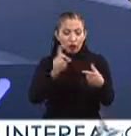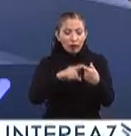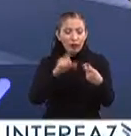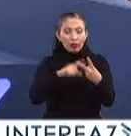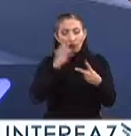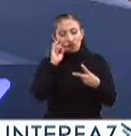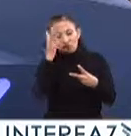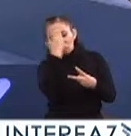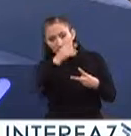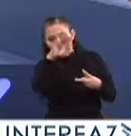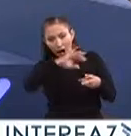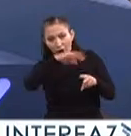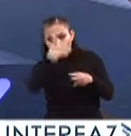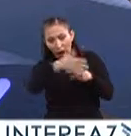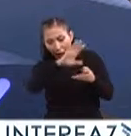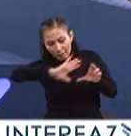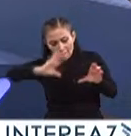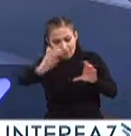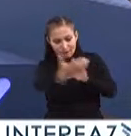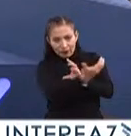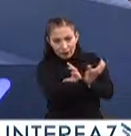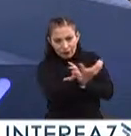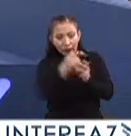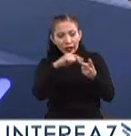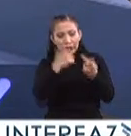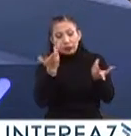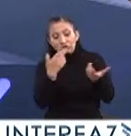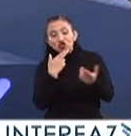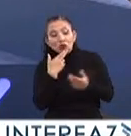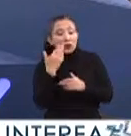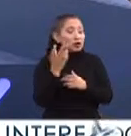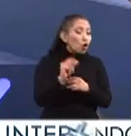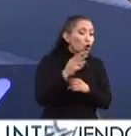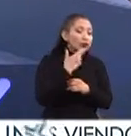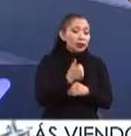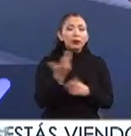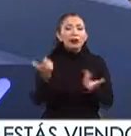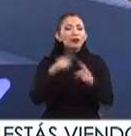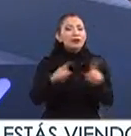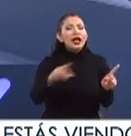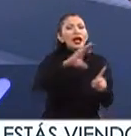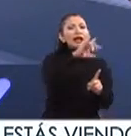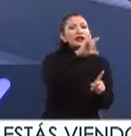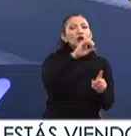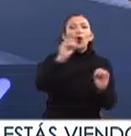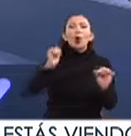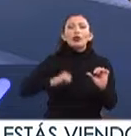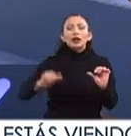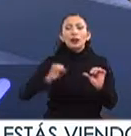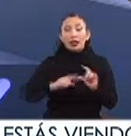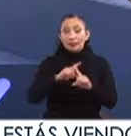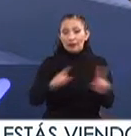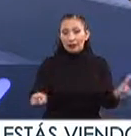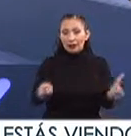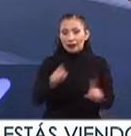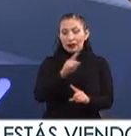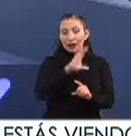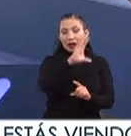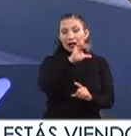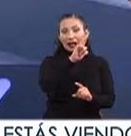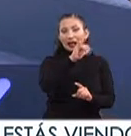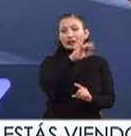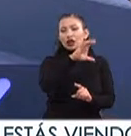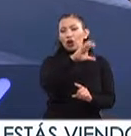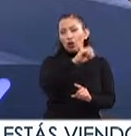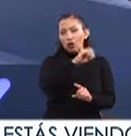cuestiones estéticas, cuestiones funcionales. ¿Cuál es la diferencia de un auto clásico y un auto antiguo? La diferencia entre el